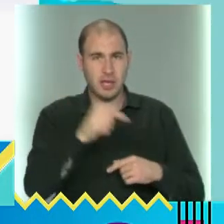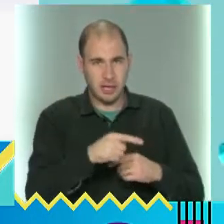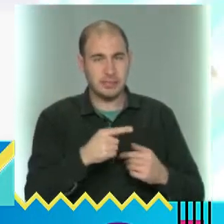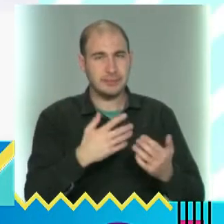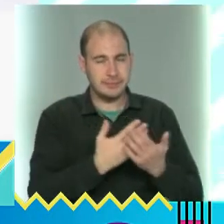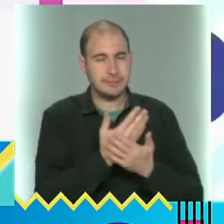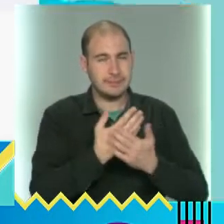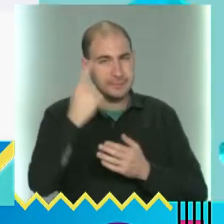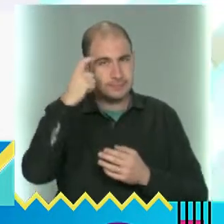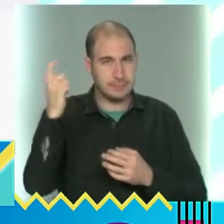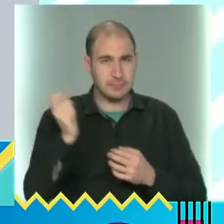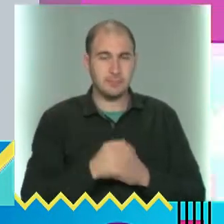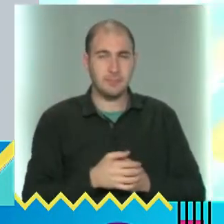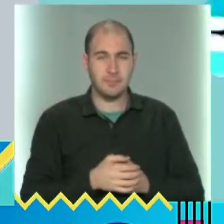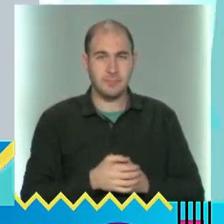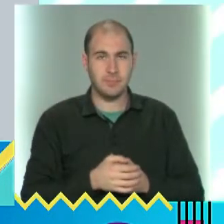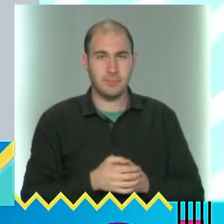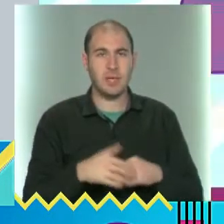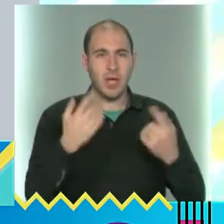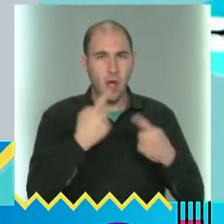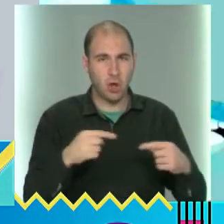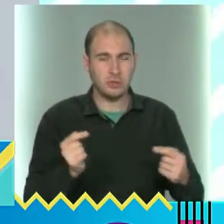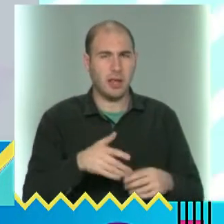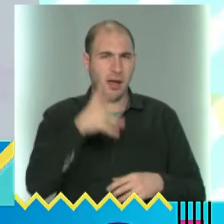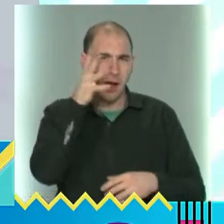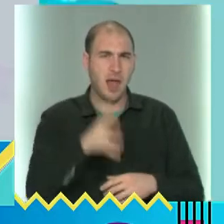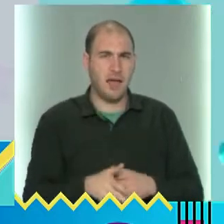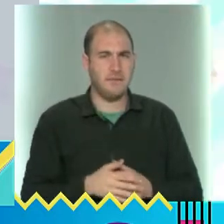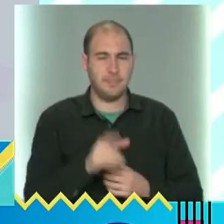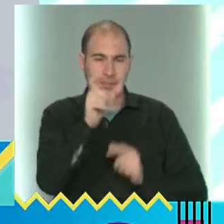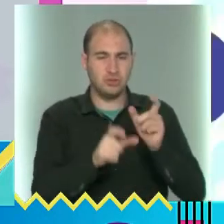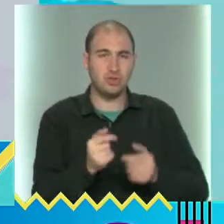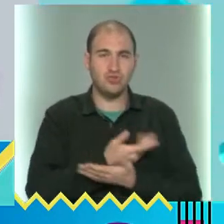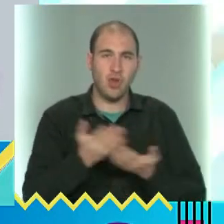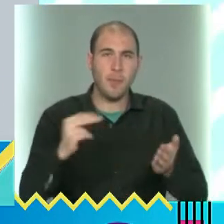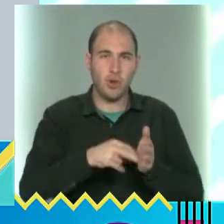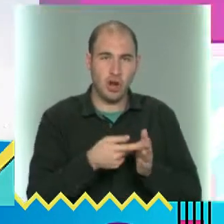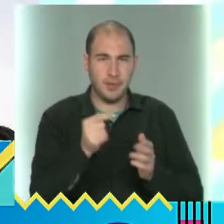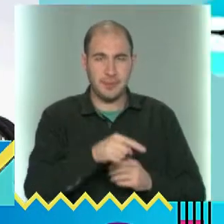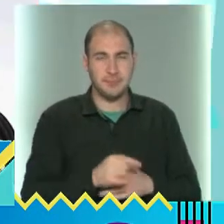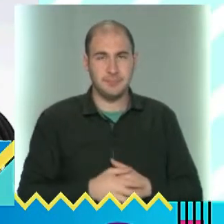efecto psicológico y son efectos bastante serios, ¿no? en las personas que tienen este problema.